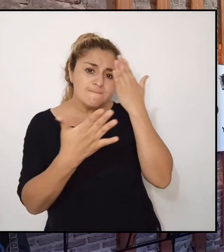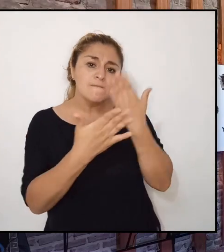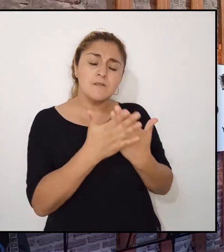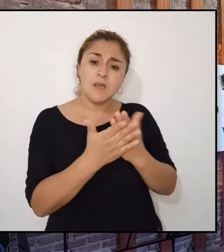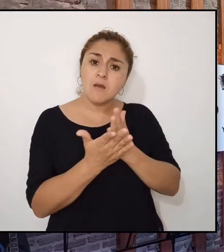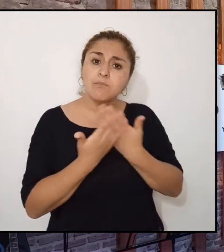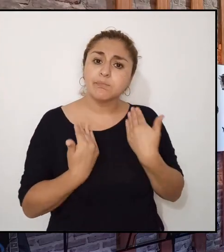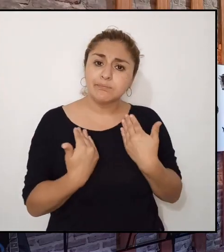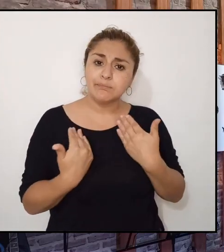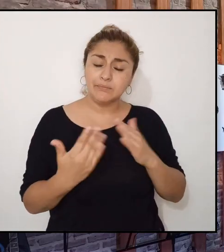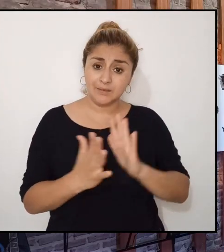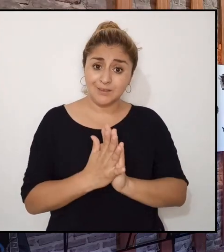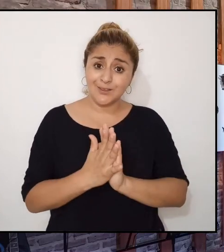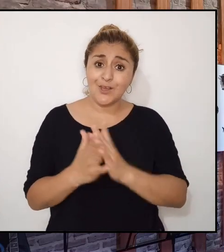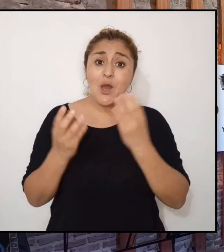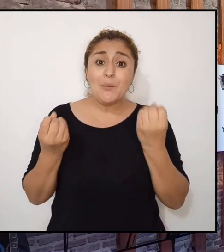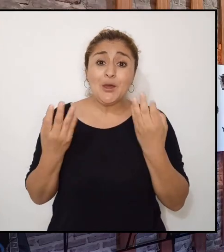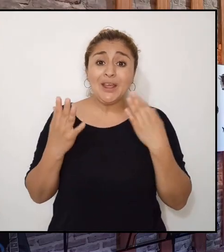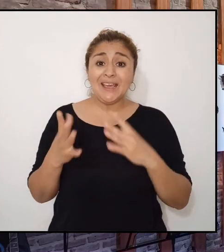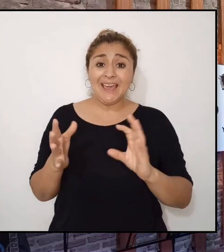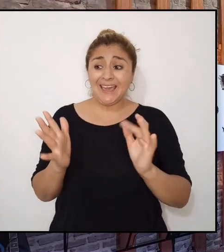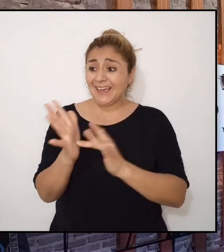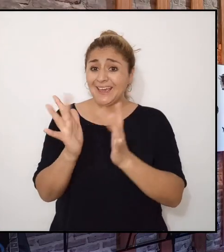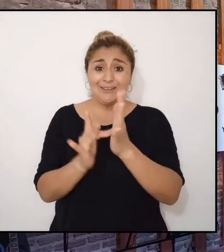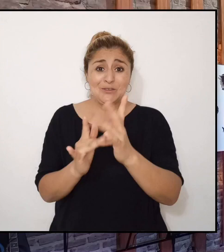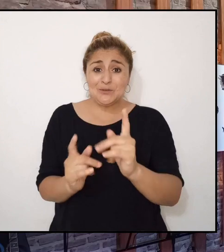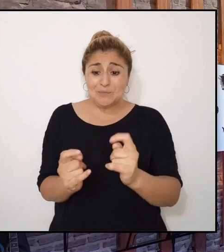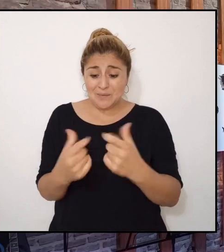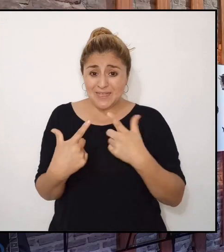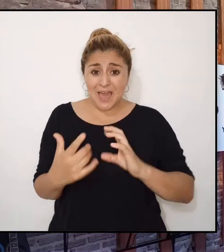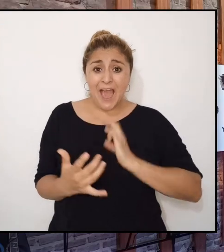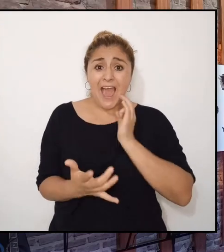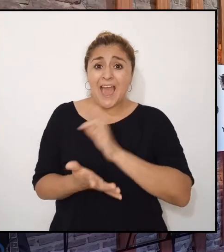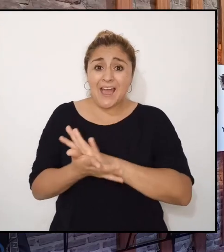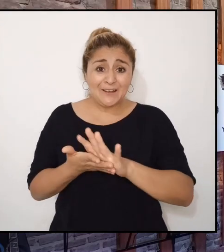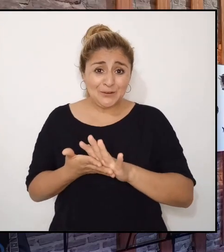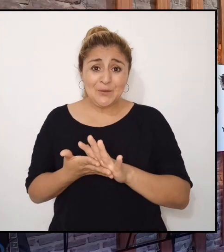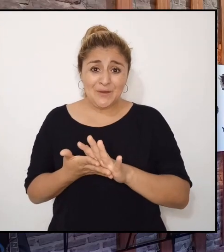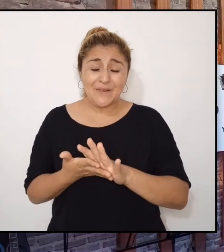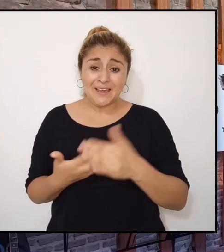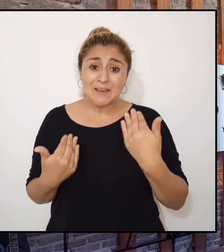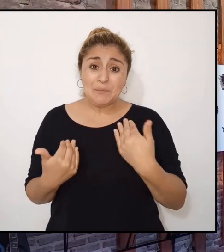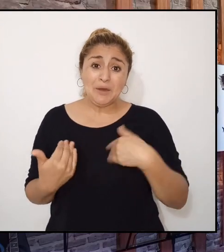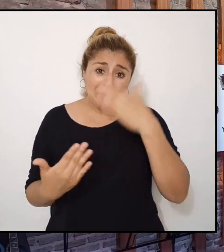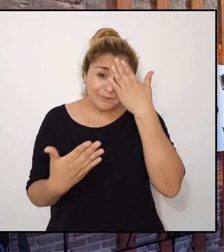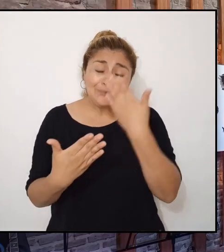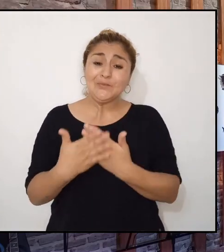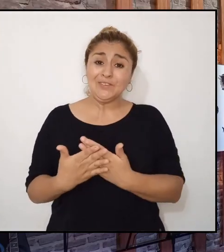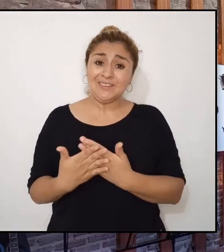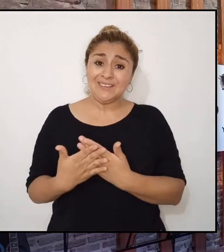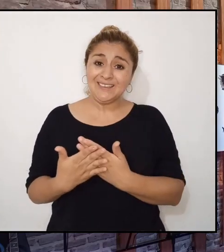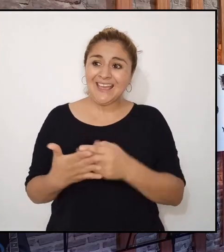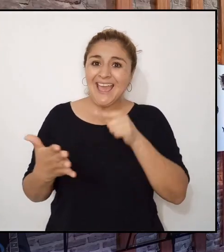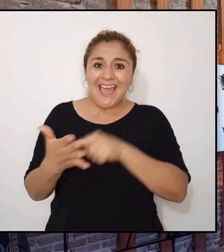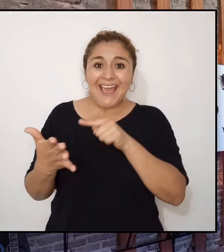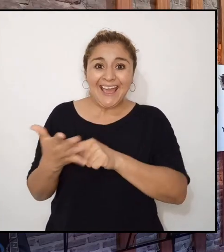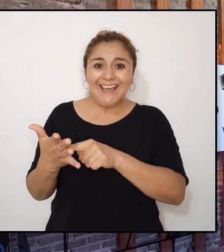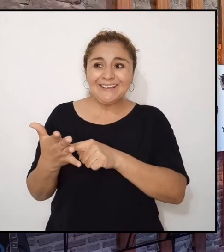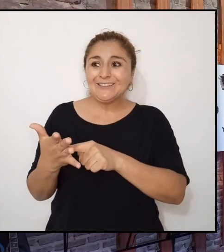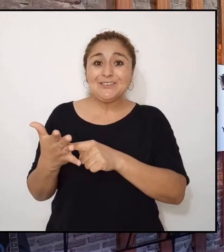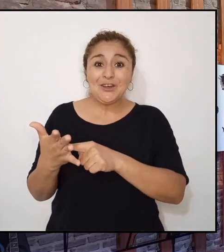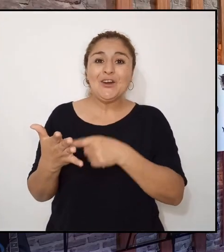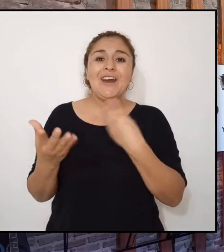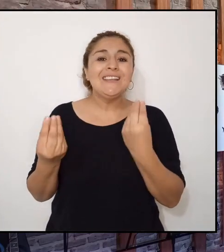es una nueva vida que fluye del interior y hacia afuera. Amén. Y eso es lo que nos hace el conocimiento de la